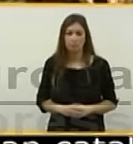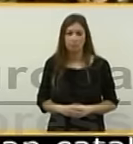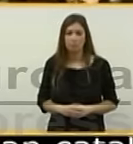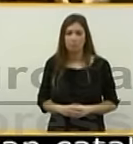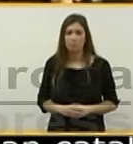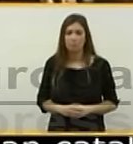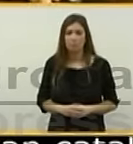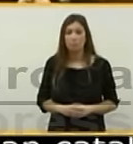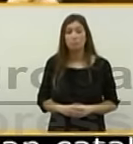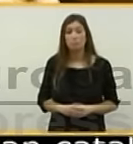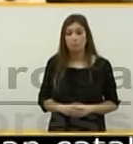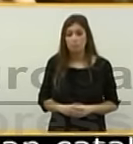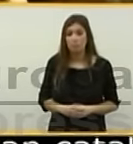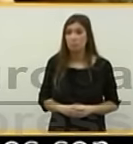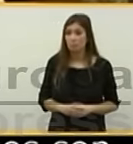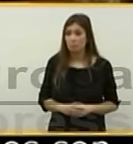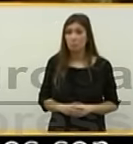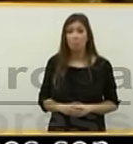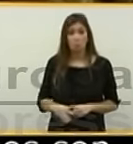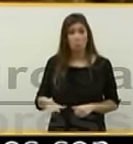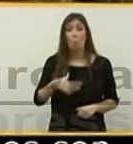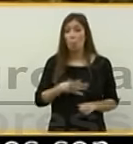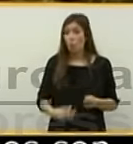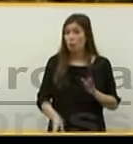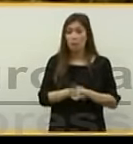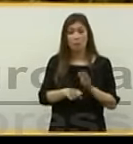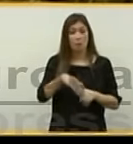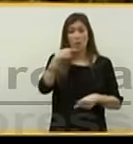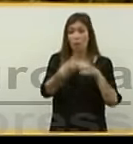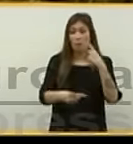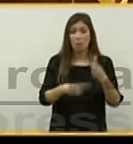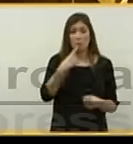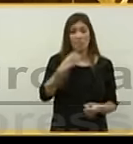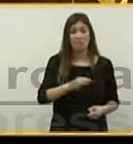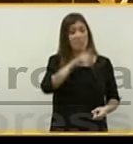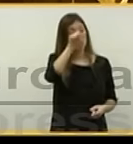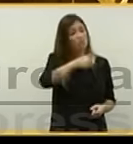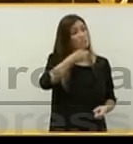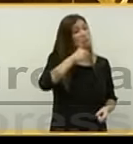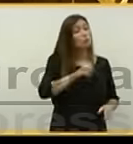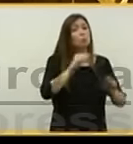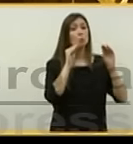Podríamos seguir hablando, señor Sánchez, de sus socios,